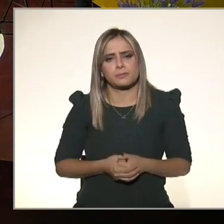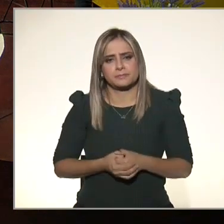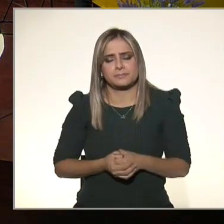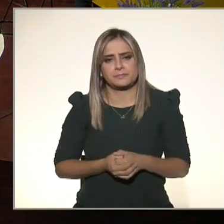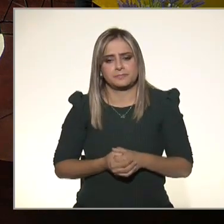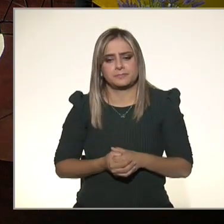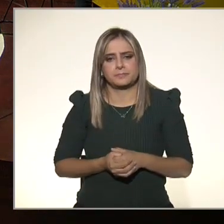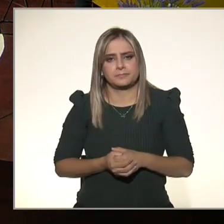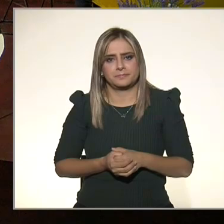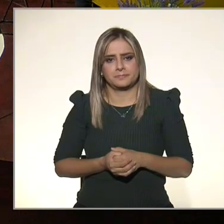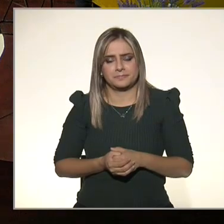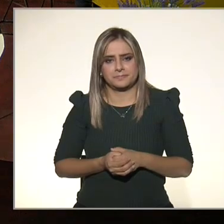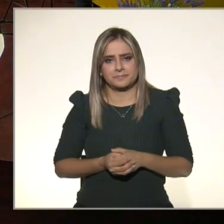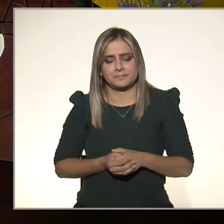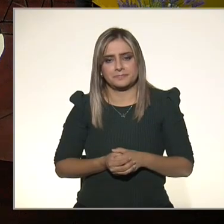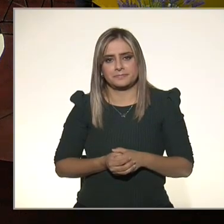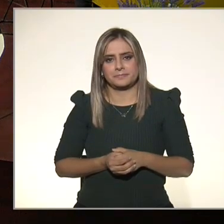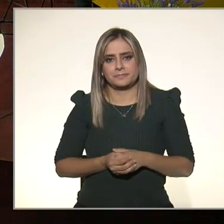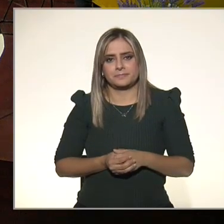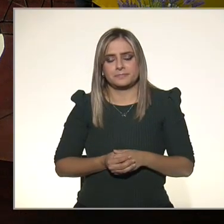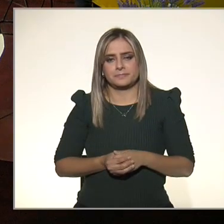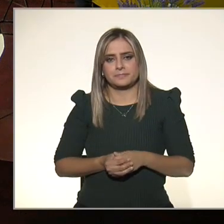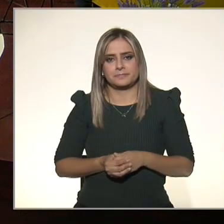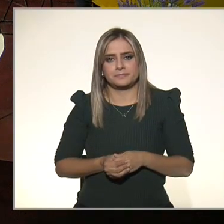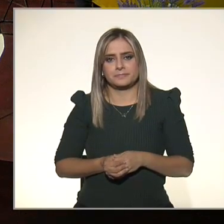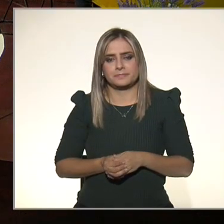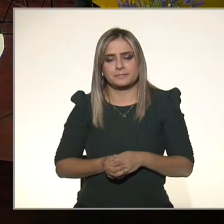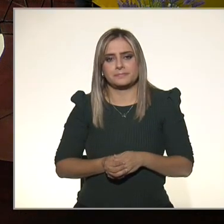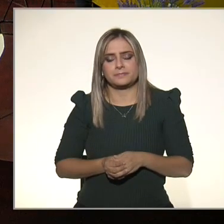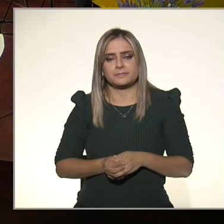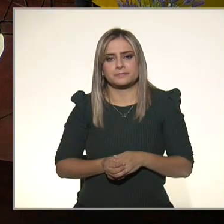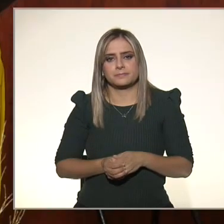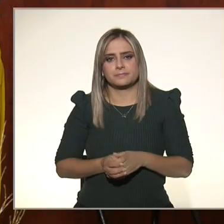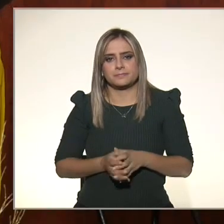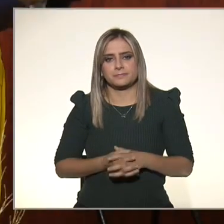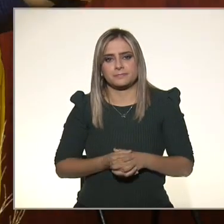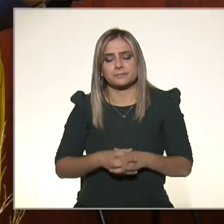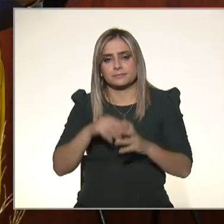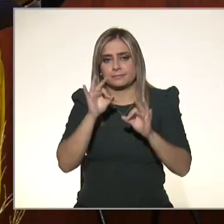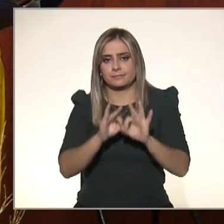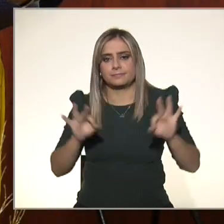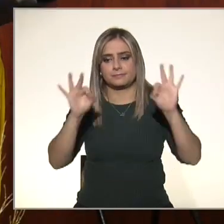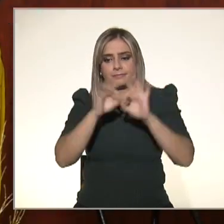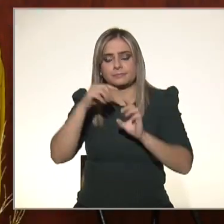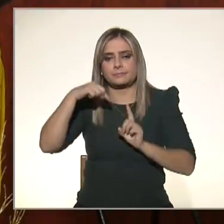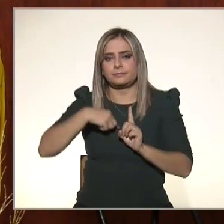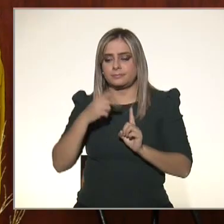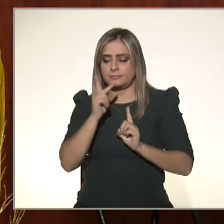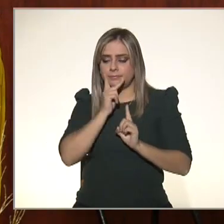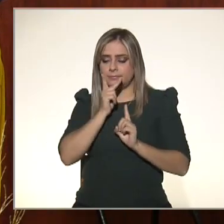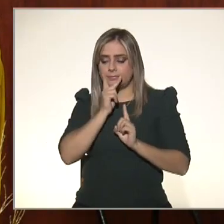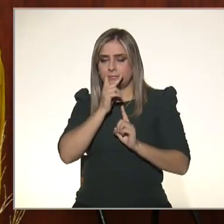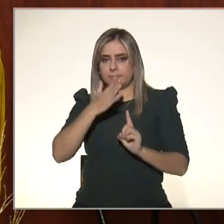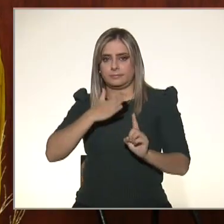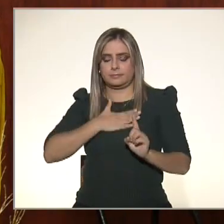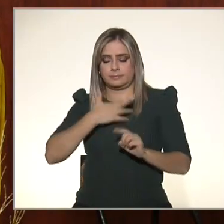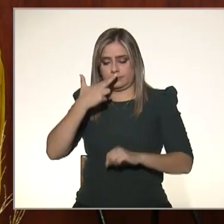Bueno, yo creo que aquí sería bien importante que empiece justamente el papá a tomar un rol